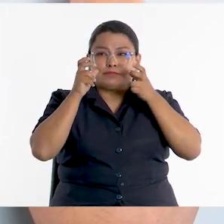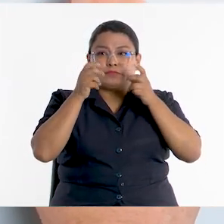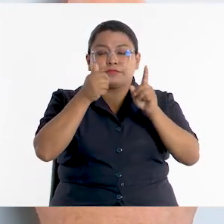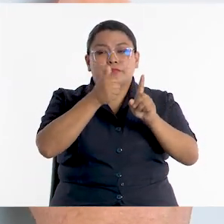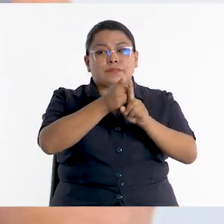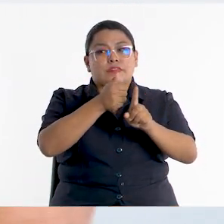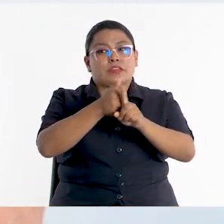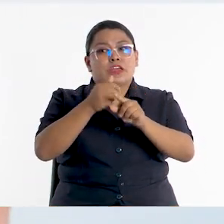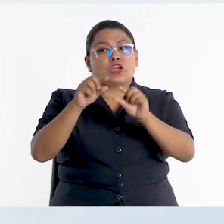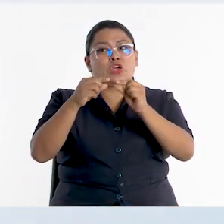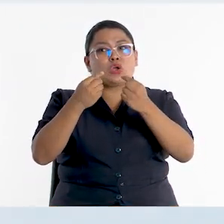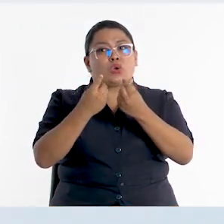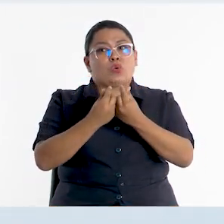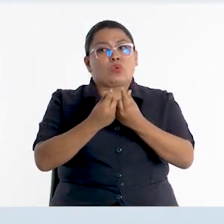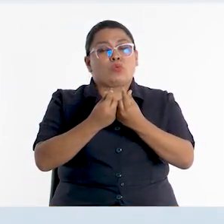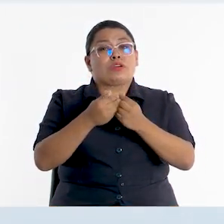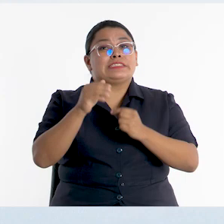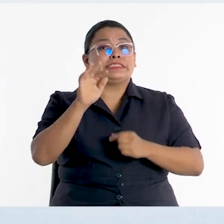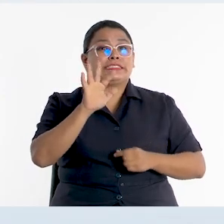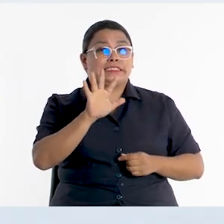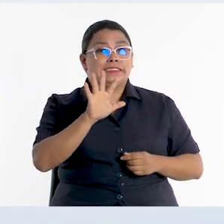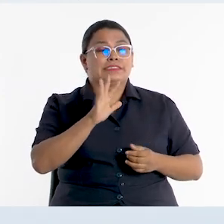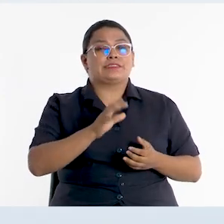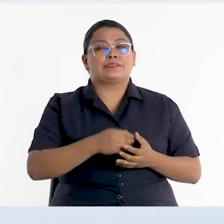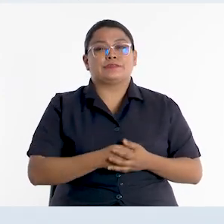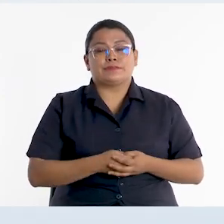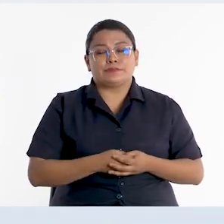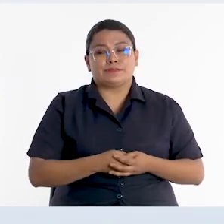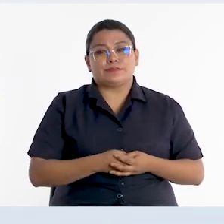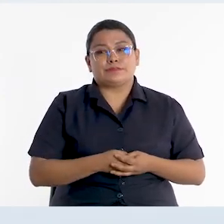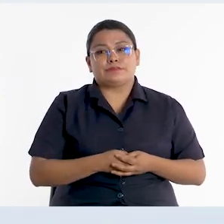en cada grupo habrán 5 botones.